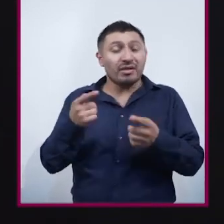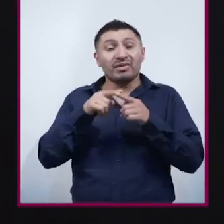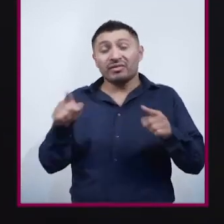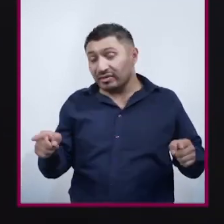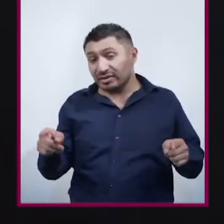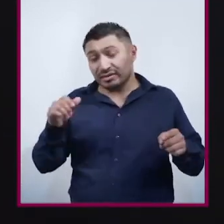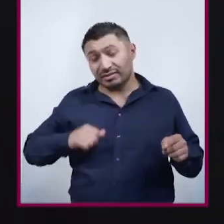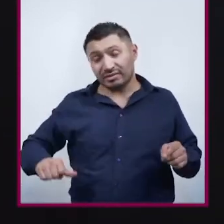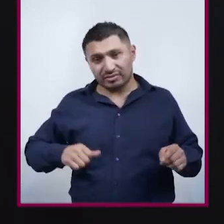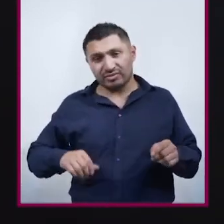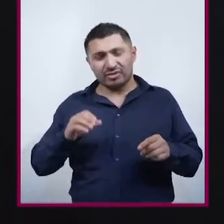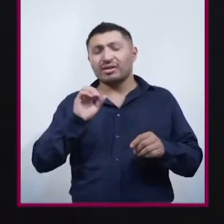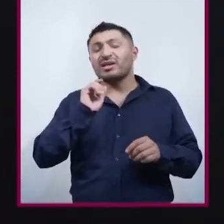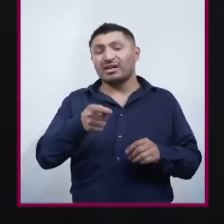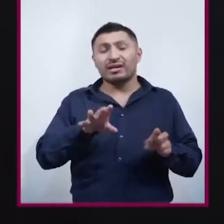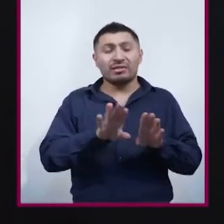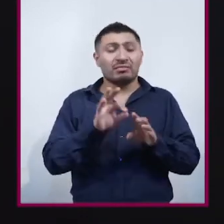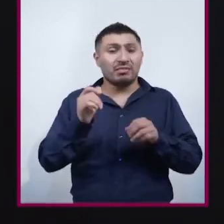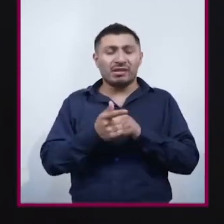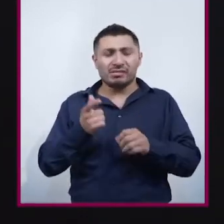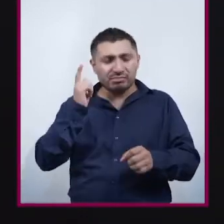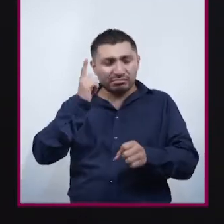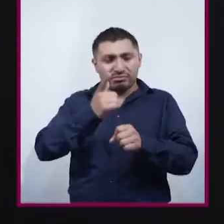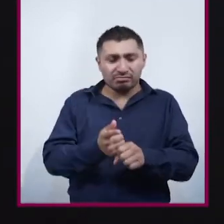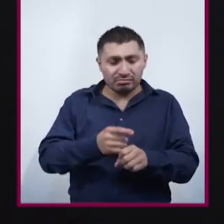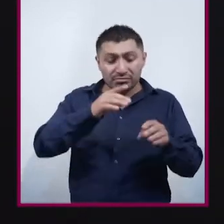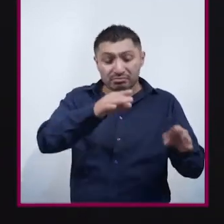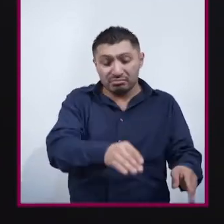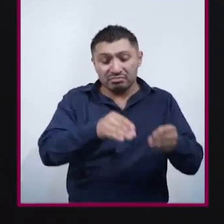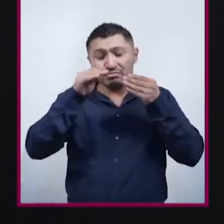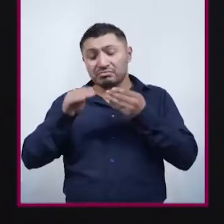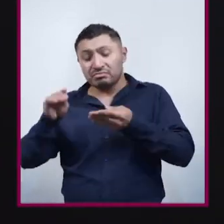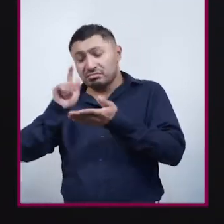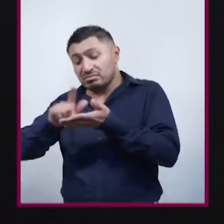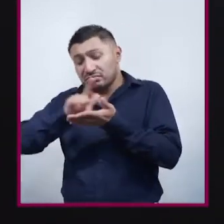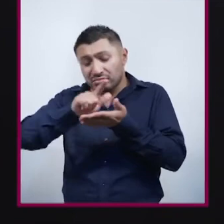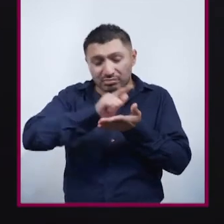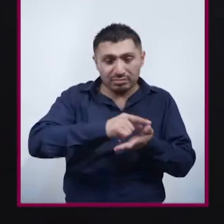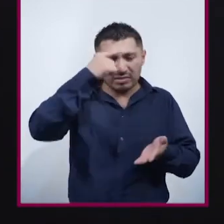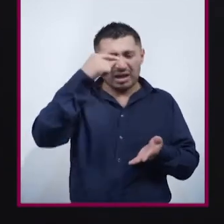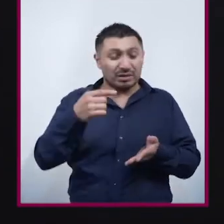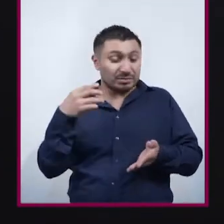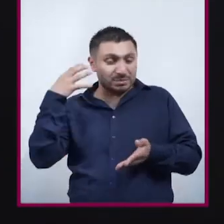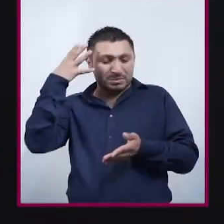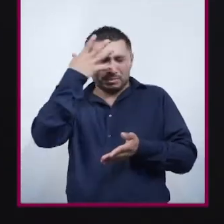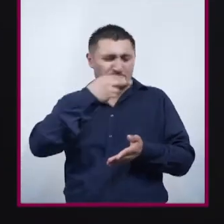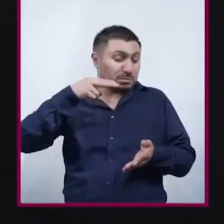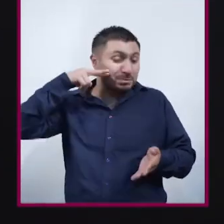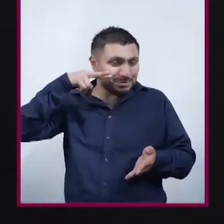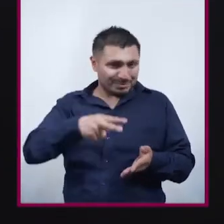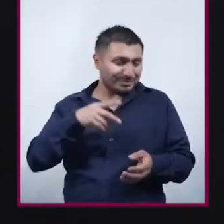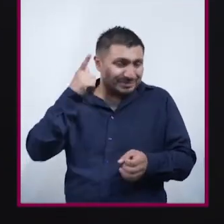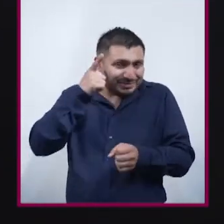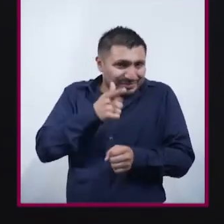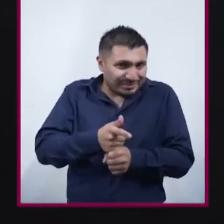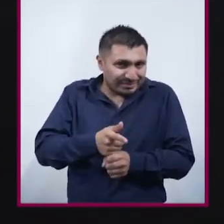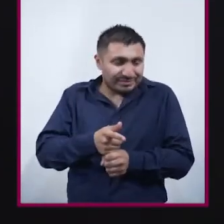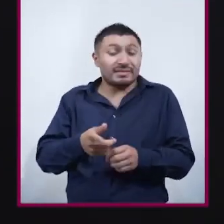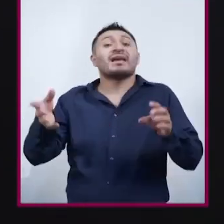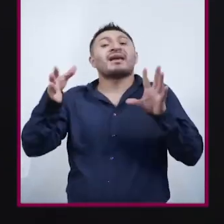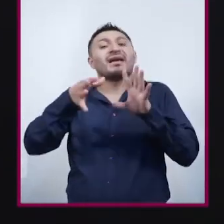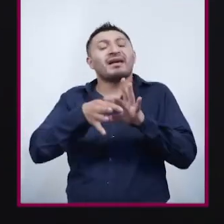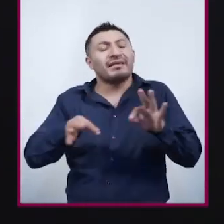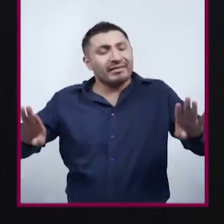arqueológico. Es una pieza que se localiza, se rescata, se limpia de los posibles restos que impidan apreciar el contenido de la imagen,